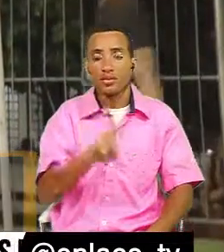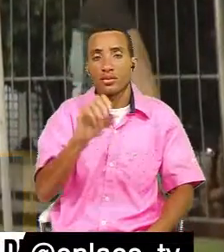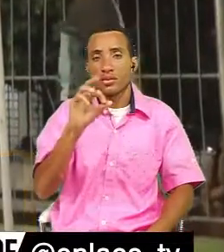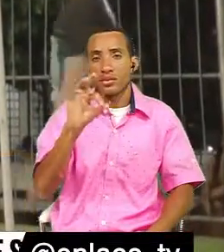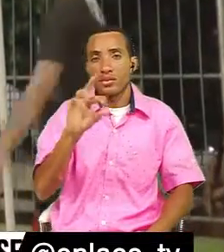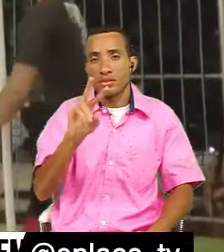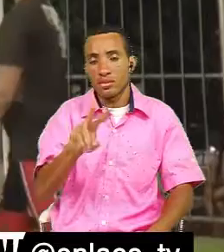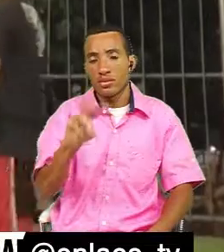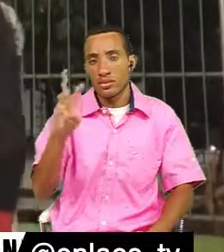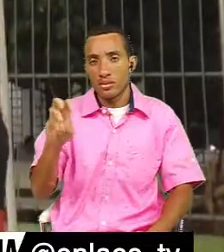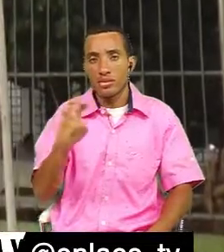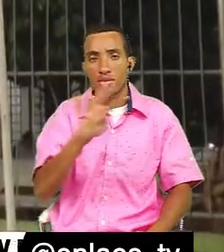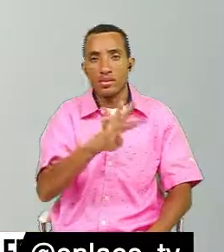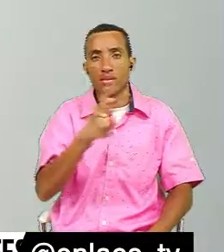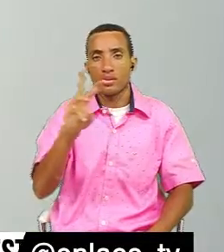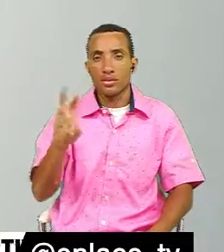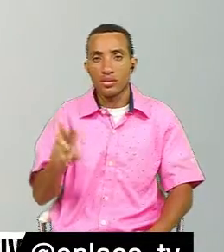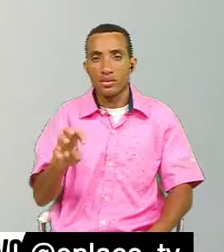315-628-4971.